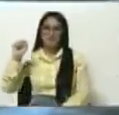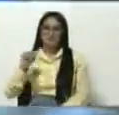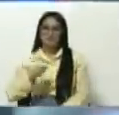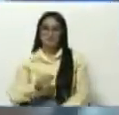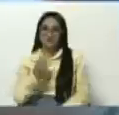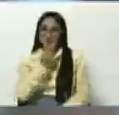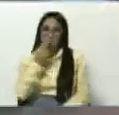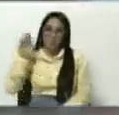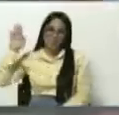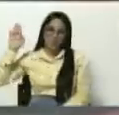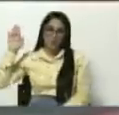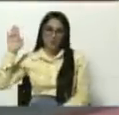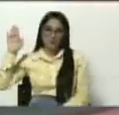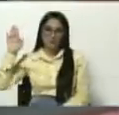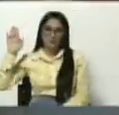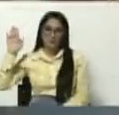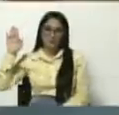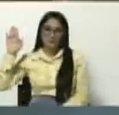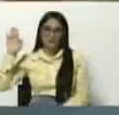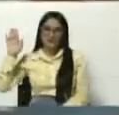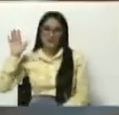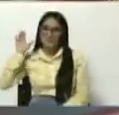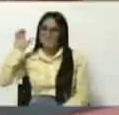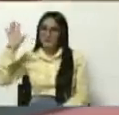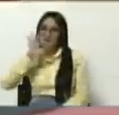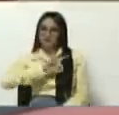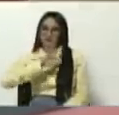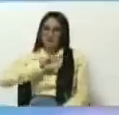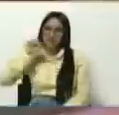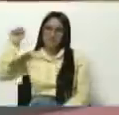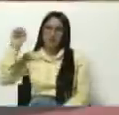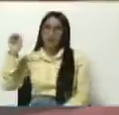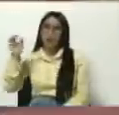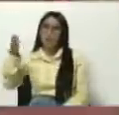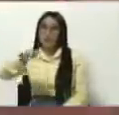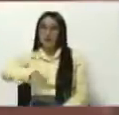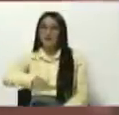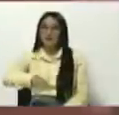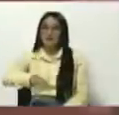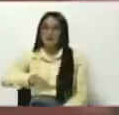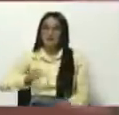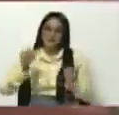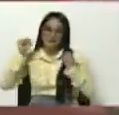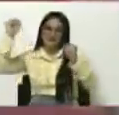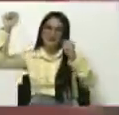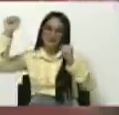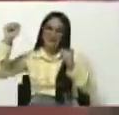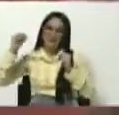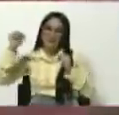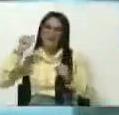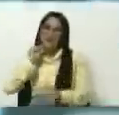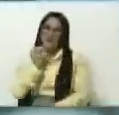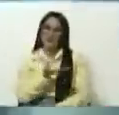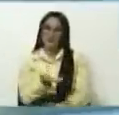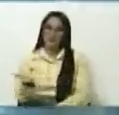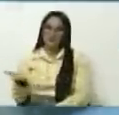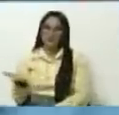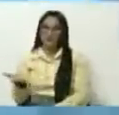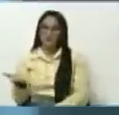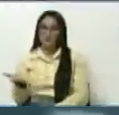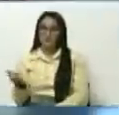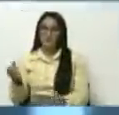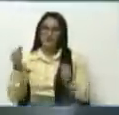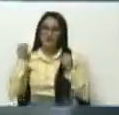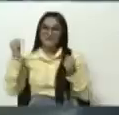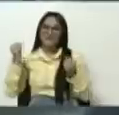¡Lo juro! ¡Patria, socialismo, muerte! ¡Viva la juventud! ¡Viva